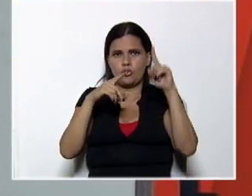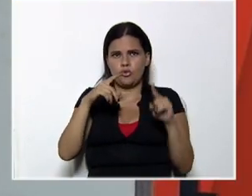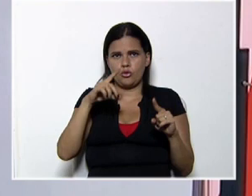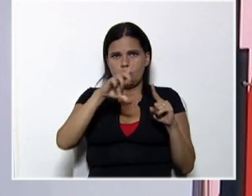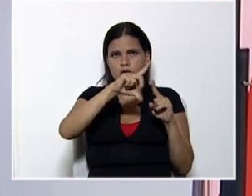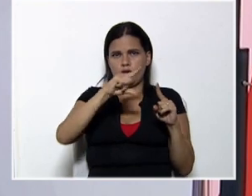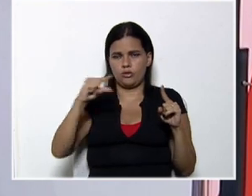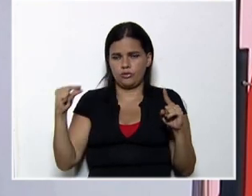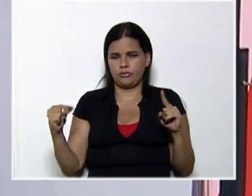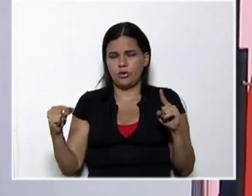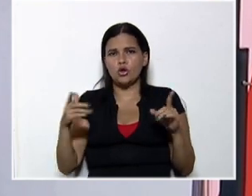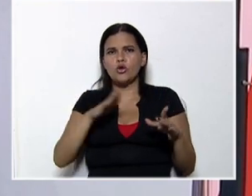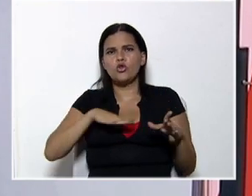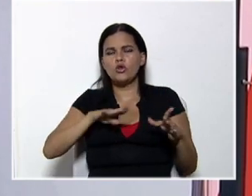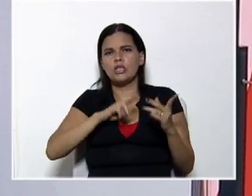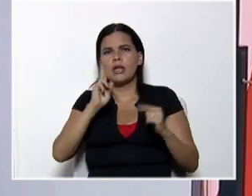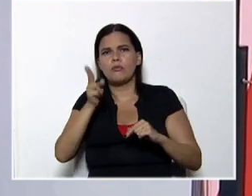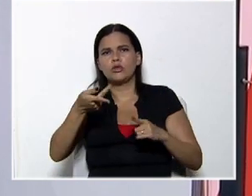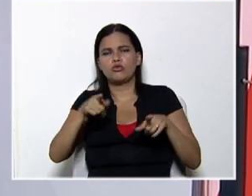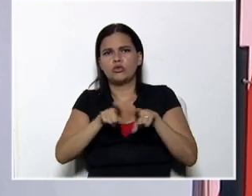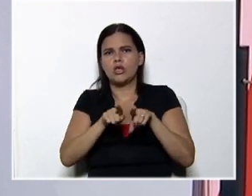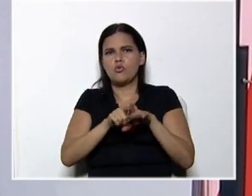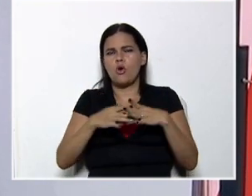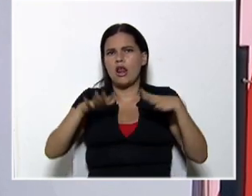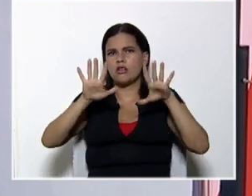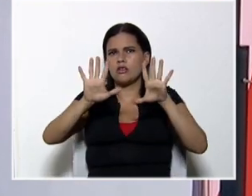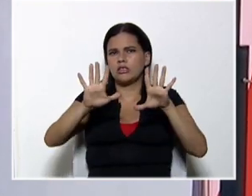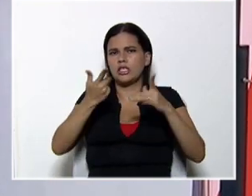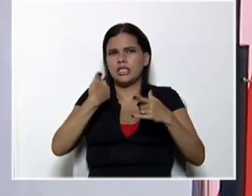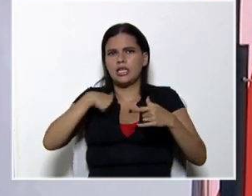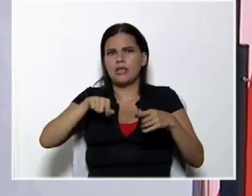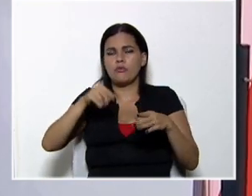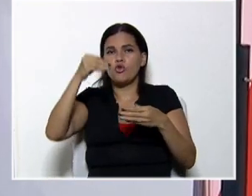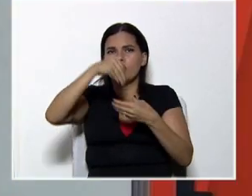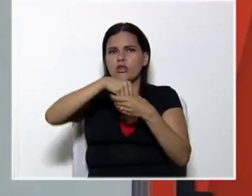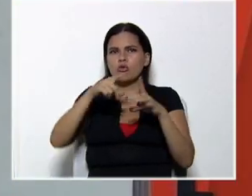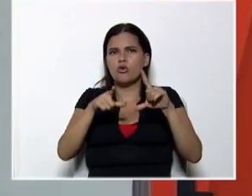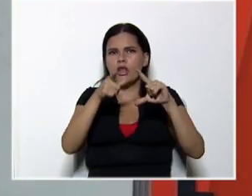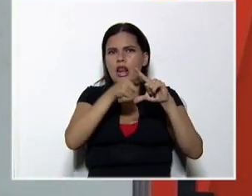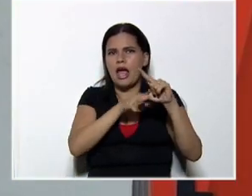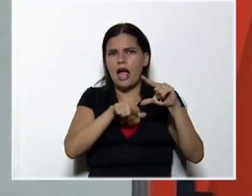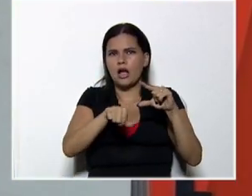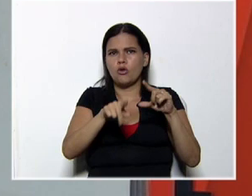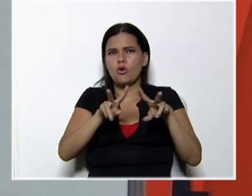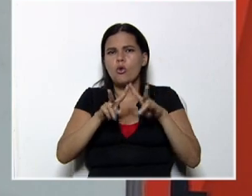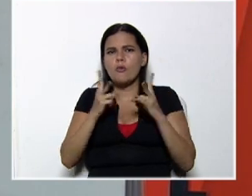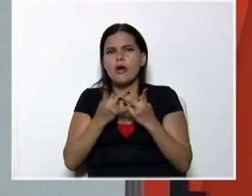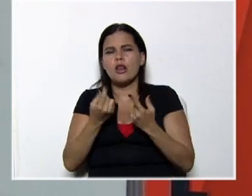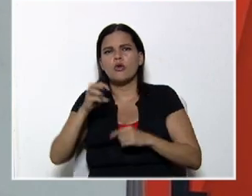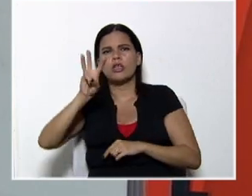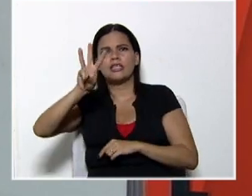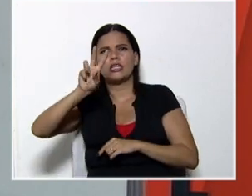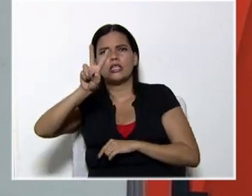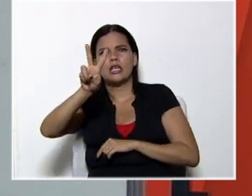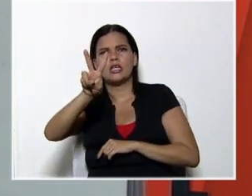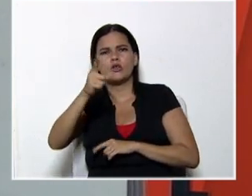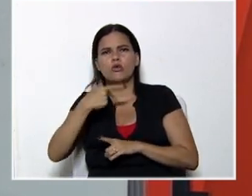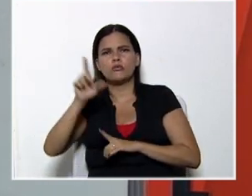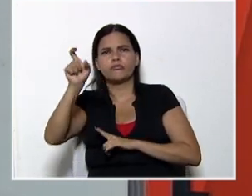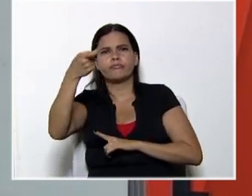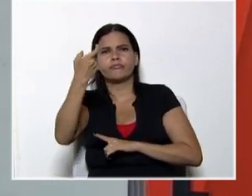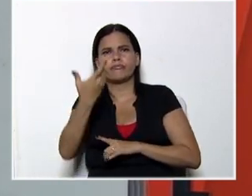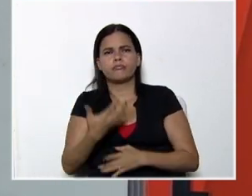donde la hipotenusa vale 10 y tenemos dentro del ángulo un valor de 32